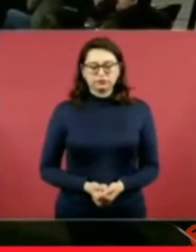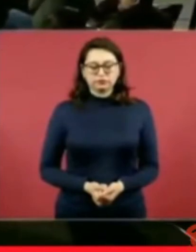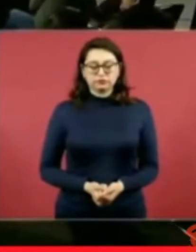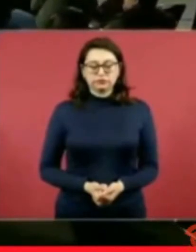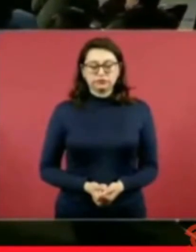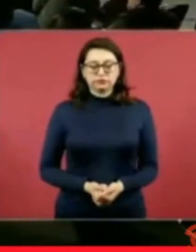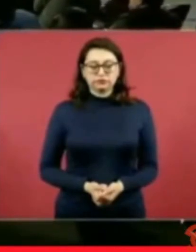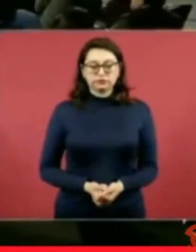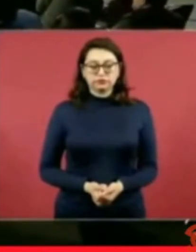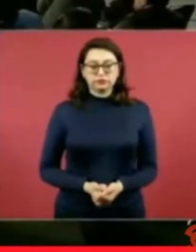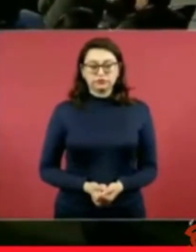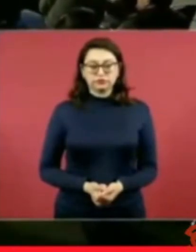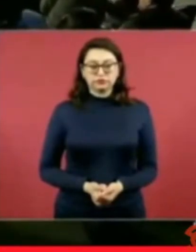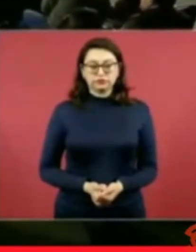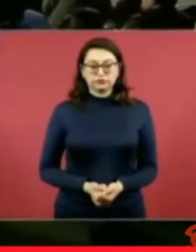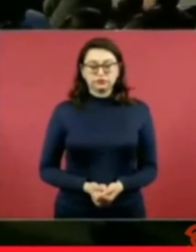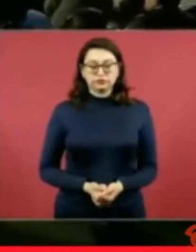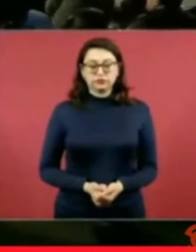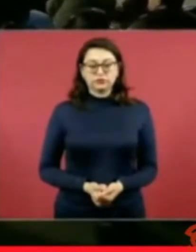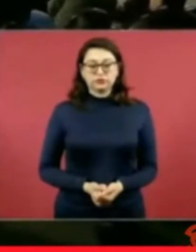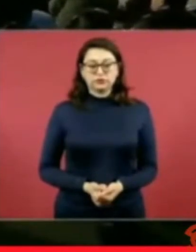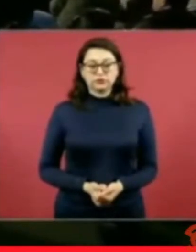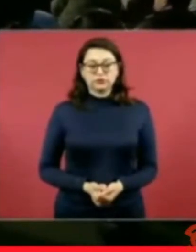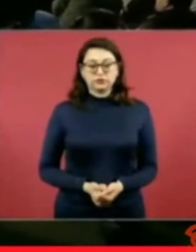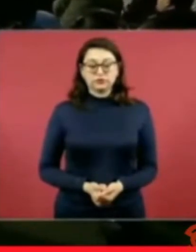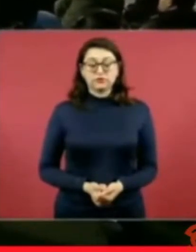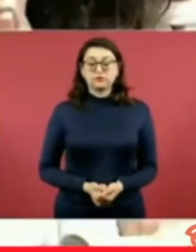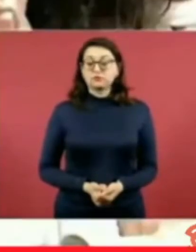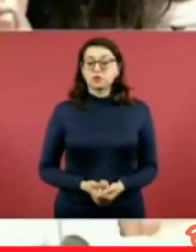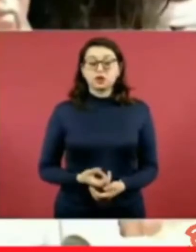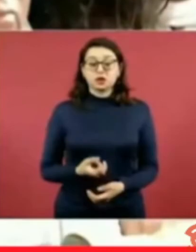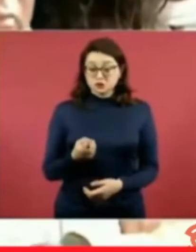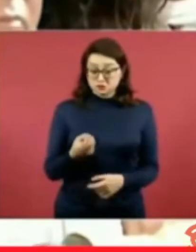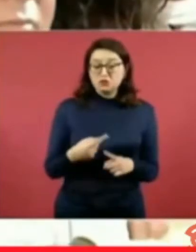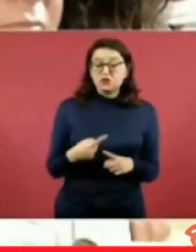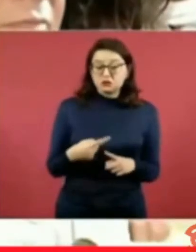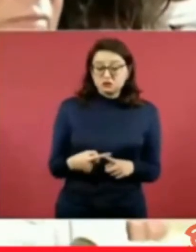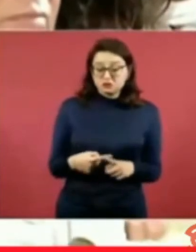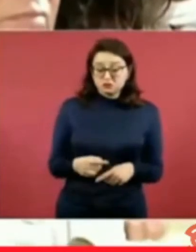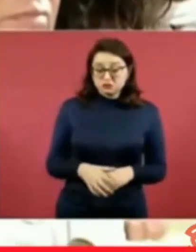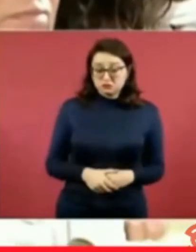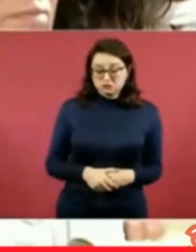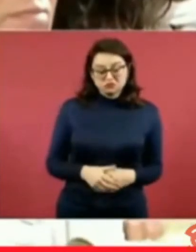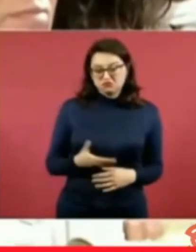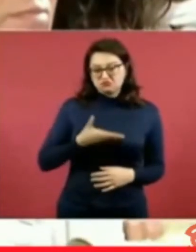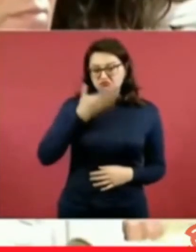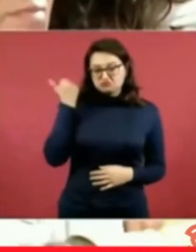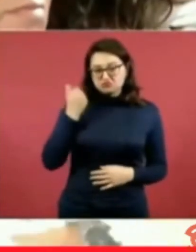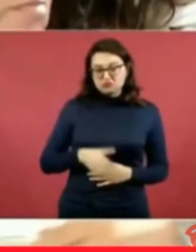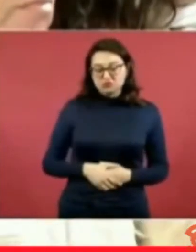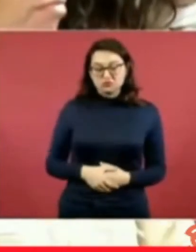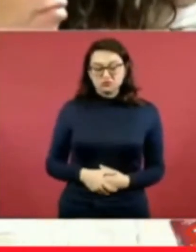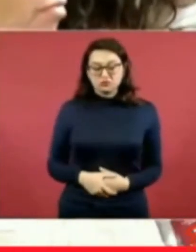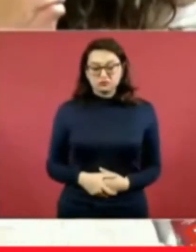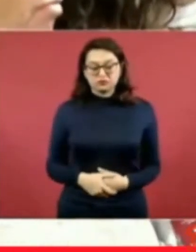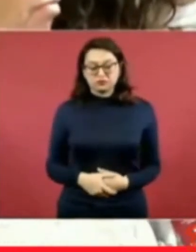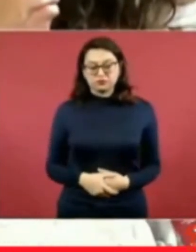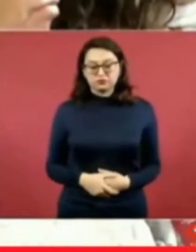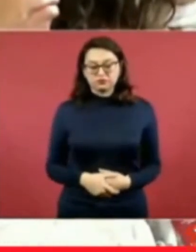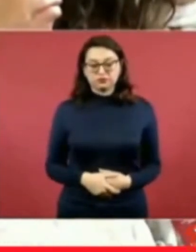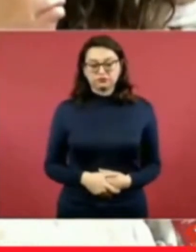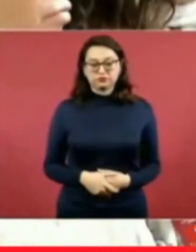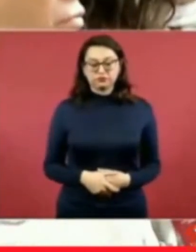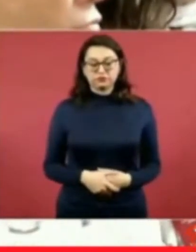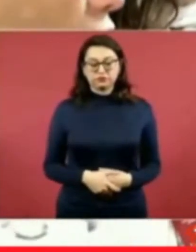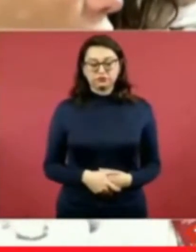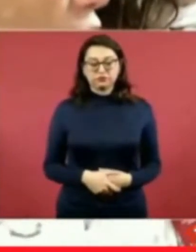Observatorio Ciudadano Nacional del Feminicidio. No y ellas sí tenían tienen todas esas